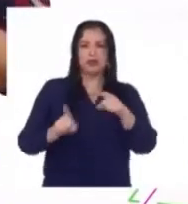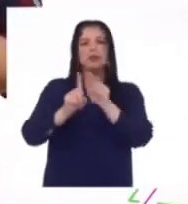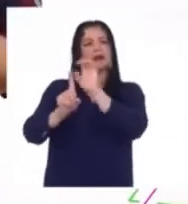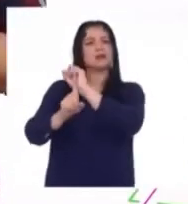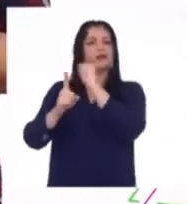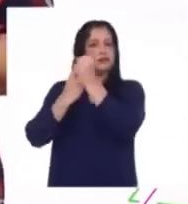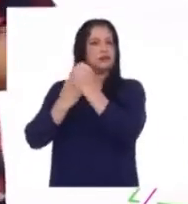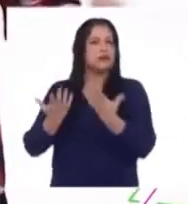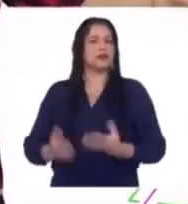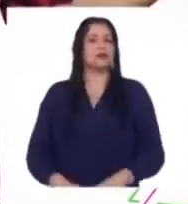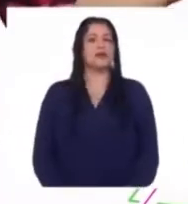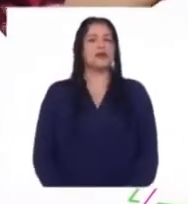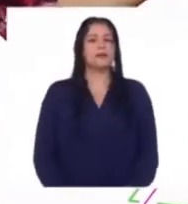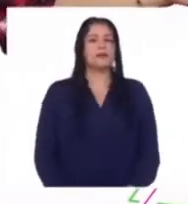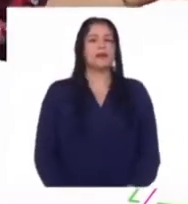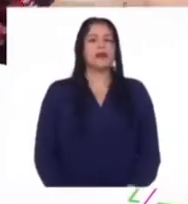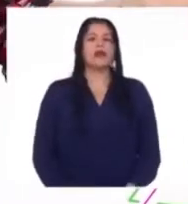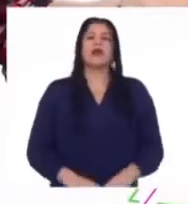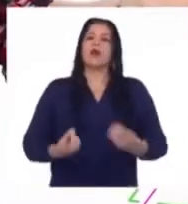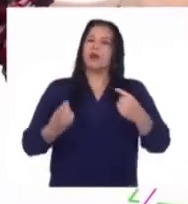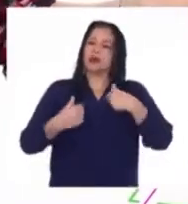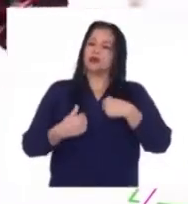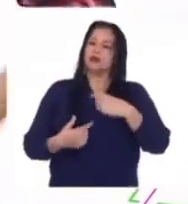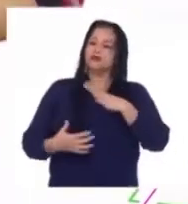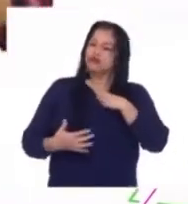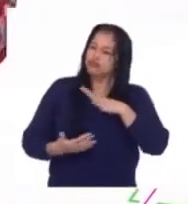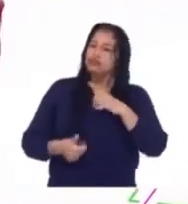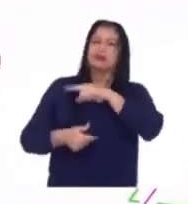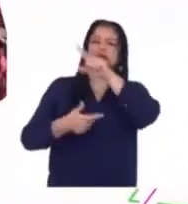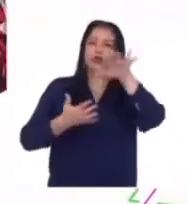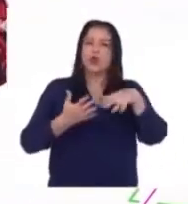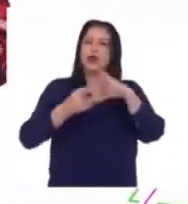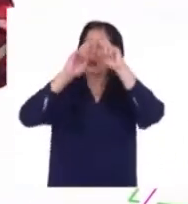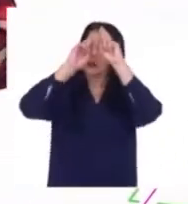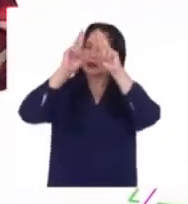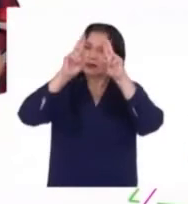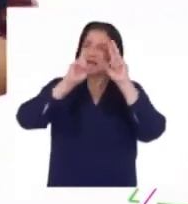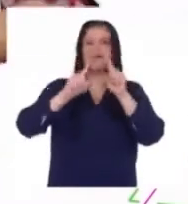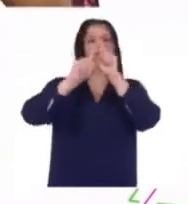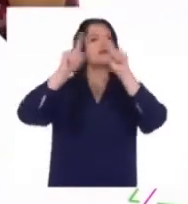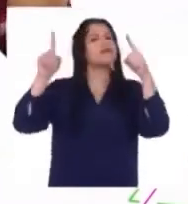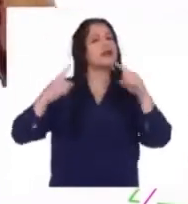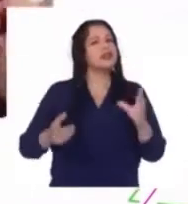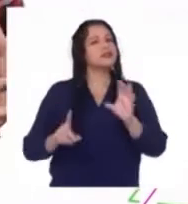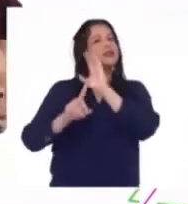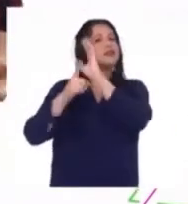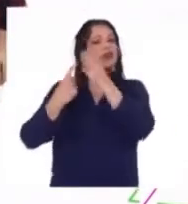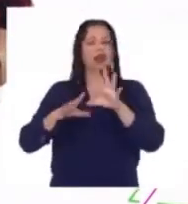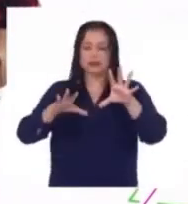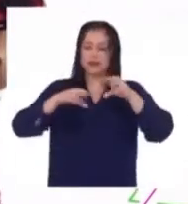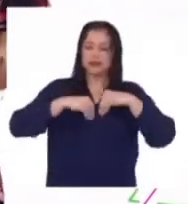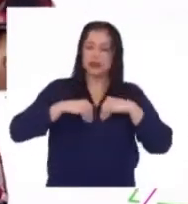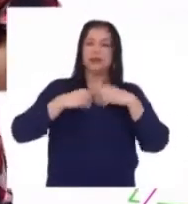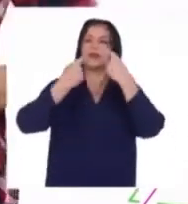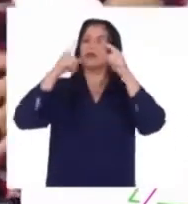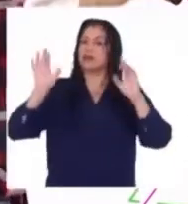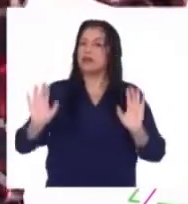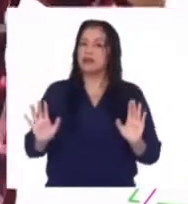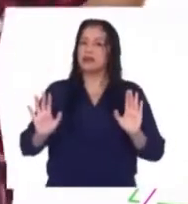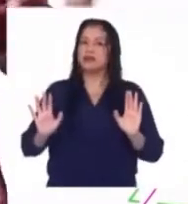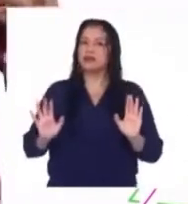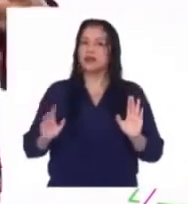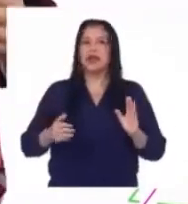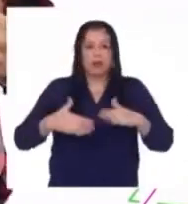social. Al ser tratados dignamente, respetando nuestra diversidad y aceptando nuestras diferencias,